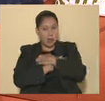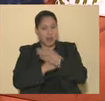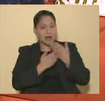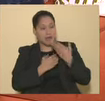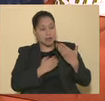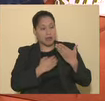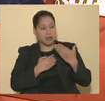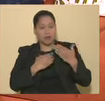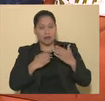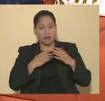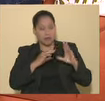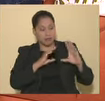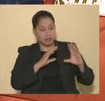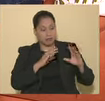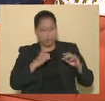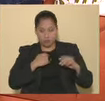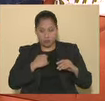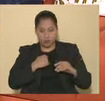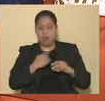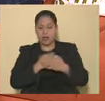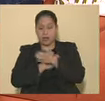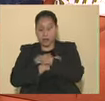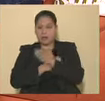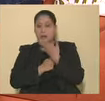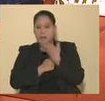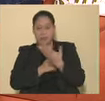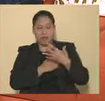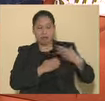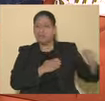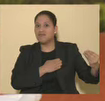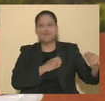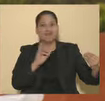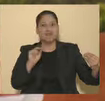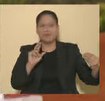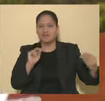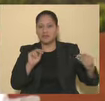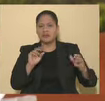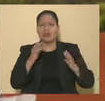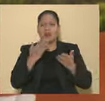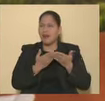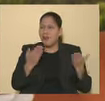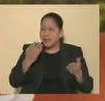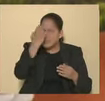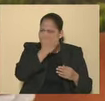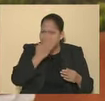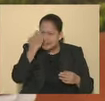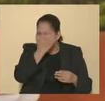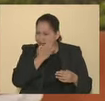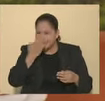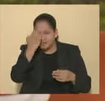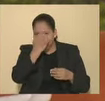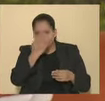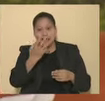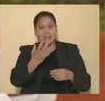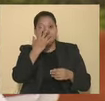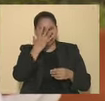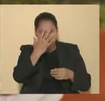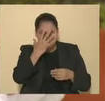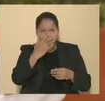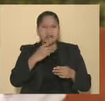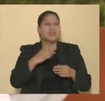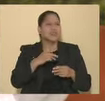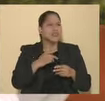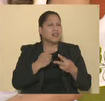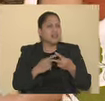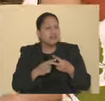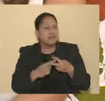Fíjate qué interesante. Sí. ¿Cómo está eso, Martín? A ver. Mira, en todos los estudios que hay hasta hoy, serios,